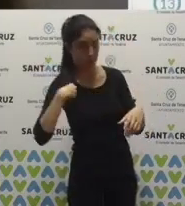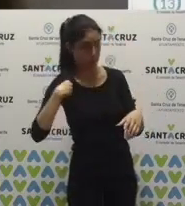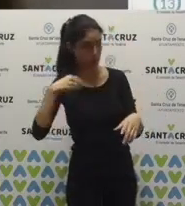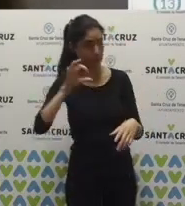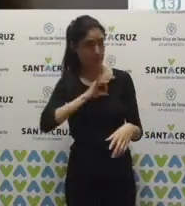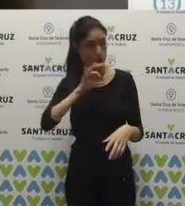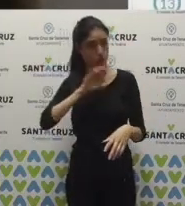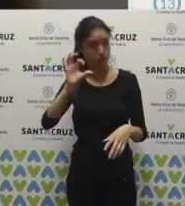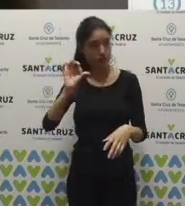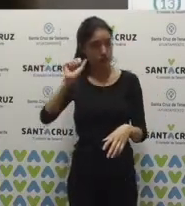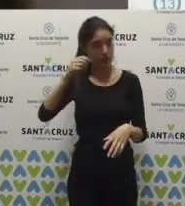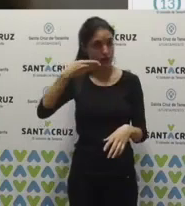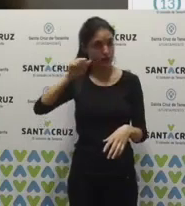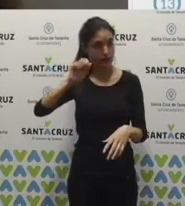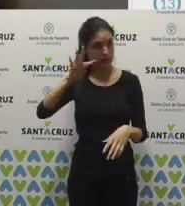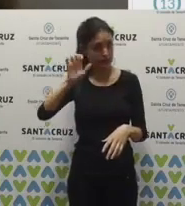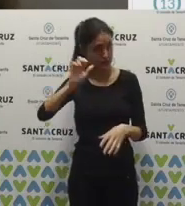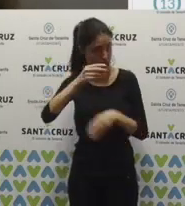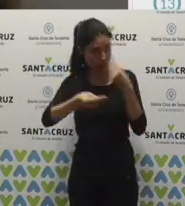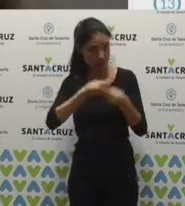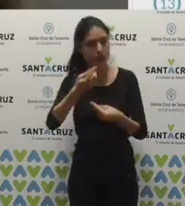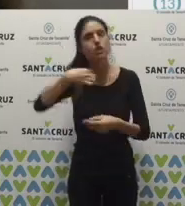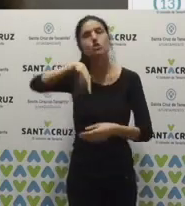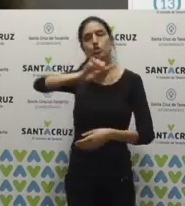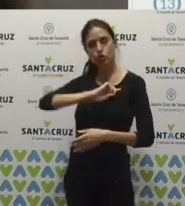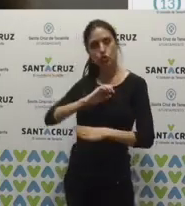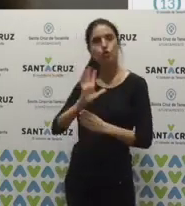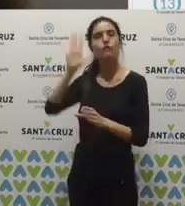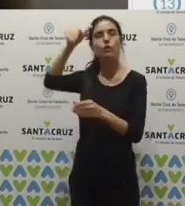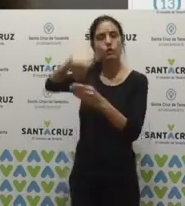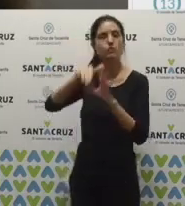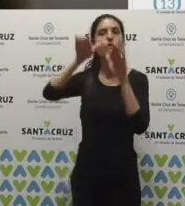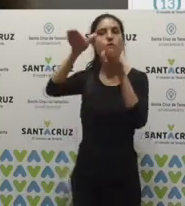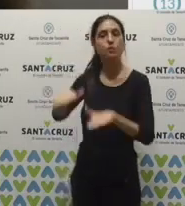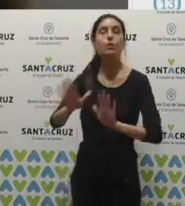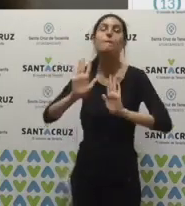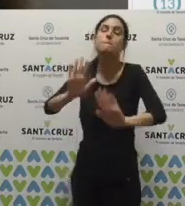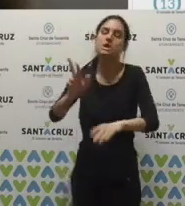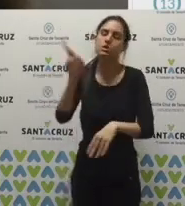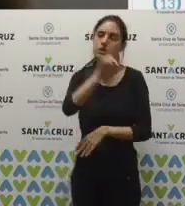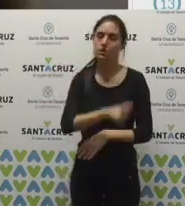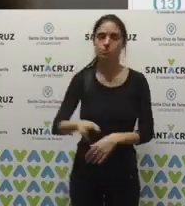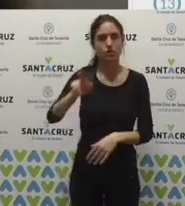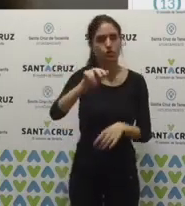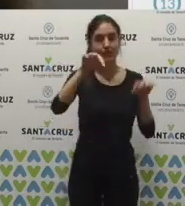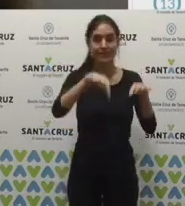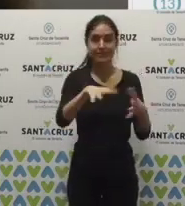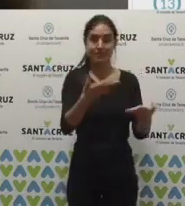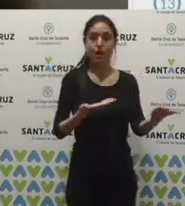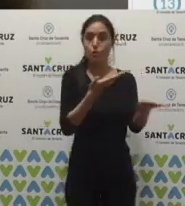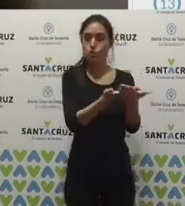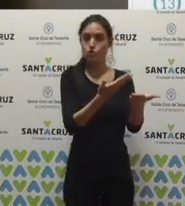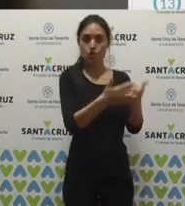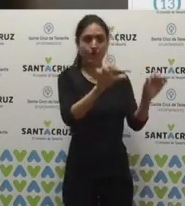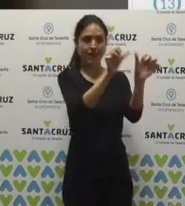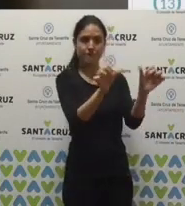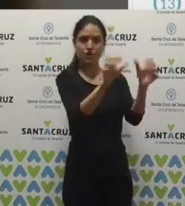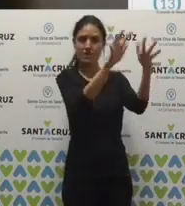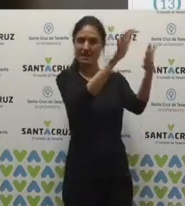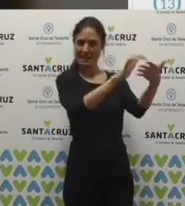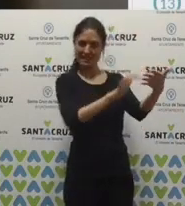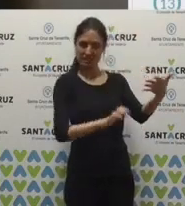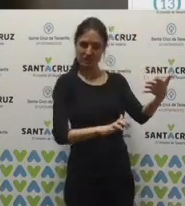si vamos a votar a favor pero sigo insistiendo en que la redacción de esta moción tal cual está nos ha parecido